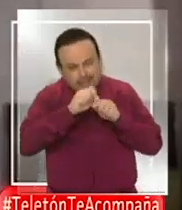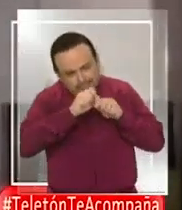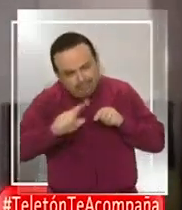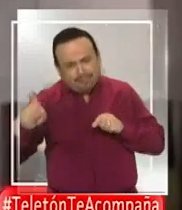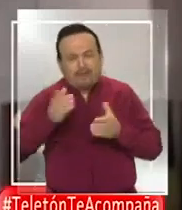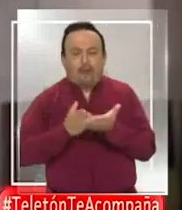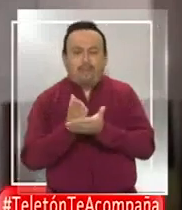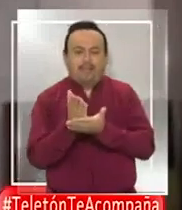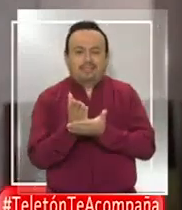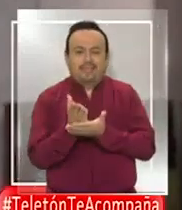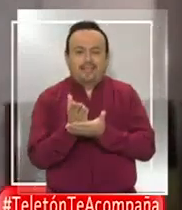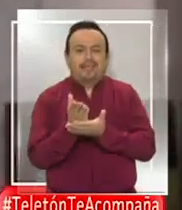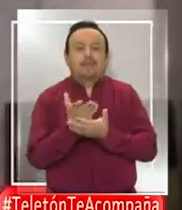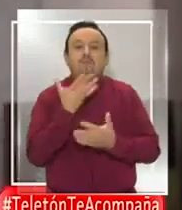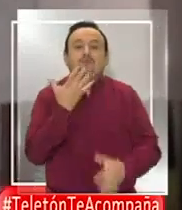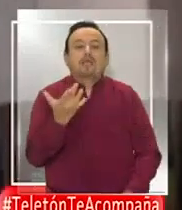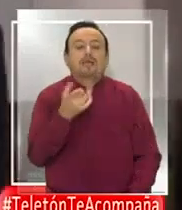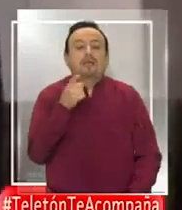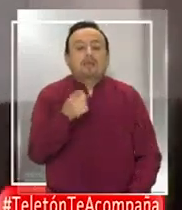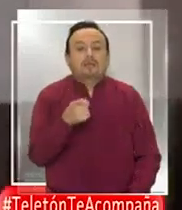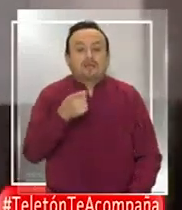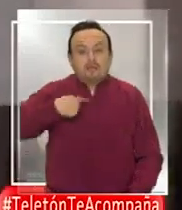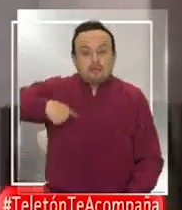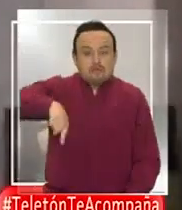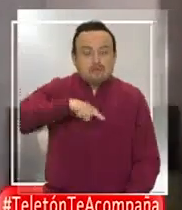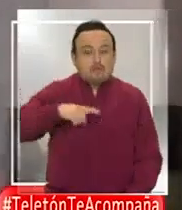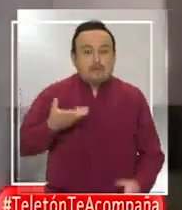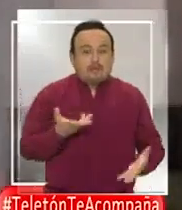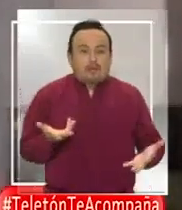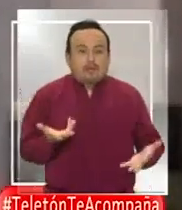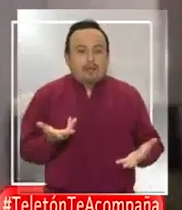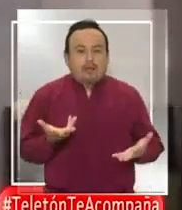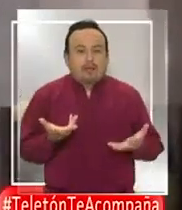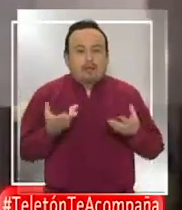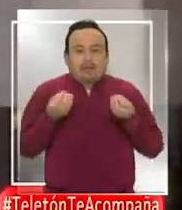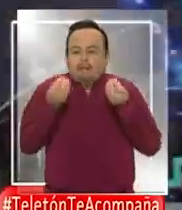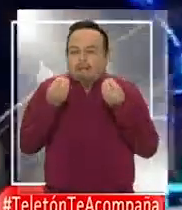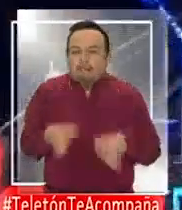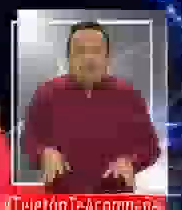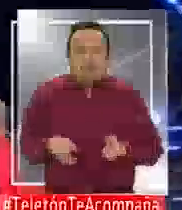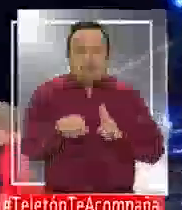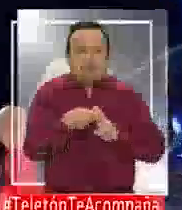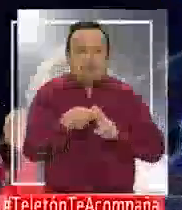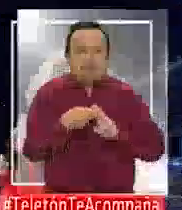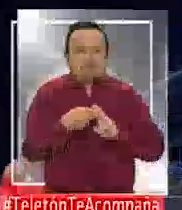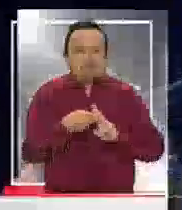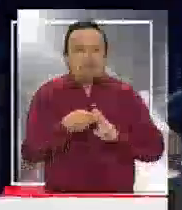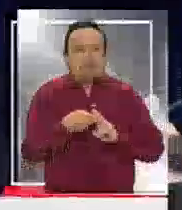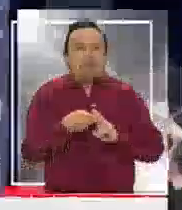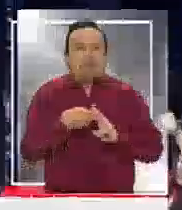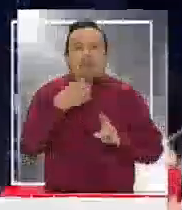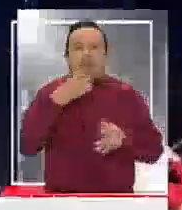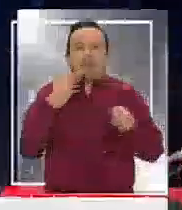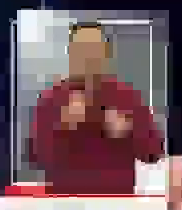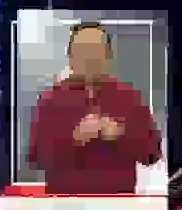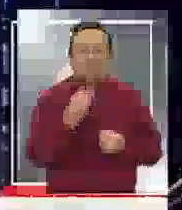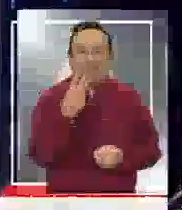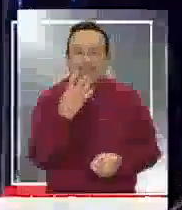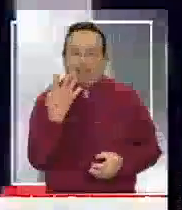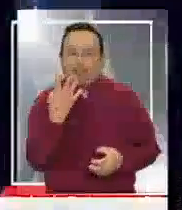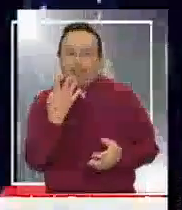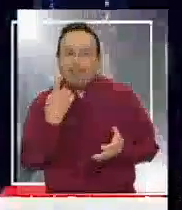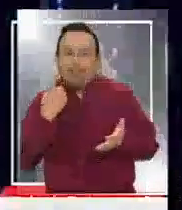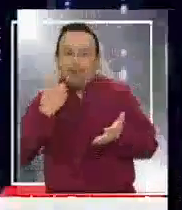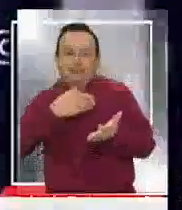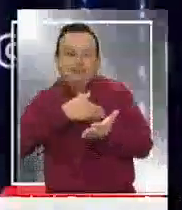la Teletón. Porque resulta que nosotros no podemos perder esta instancia. Fue una Teletón distinta, pero ante todo pronóstico, debido